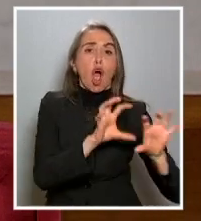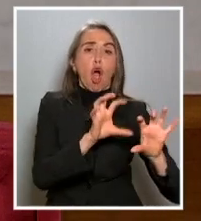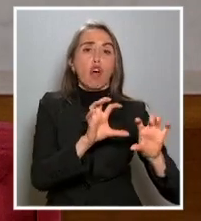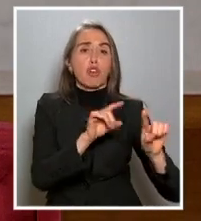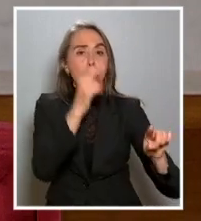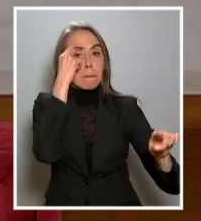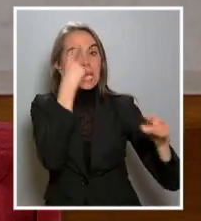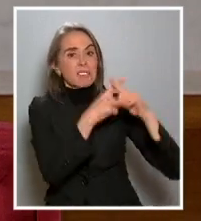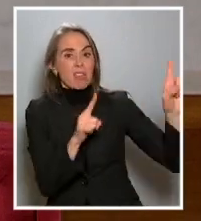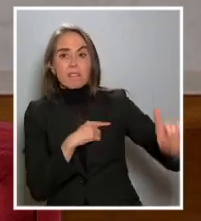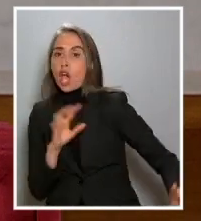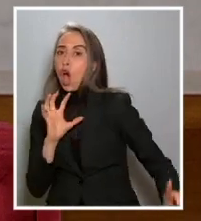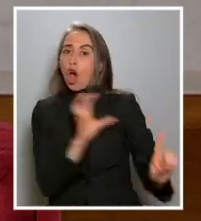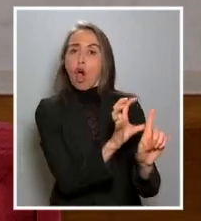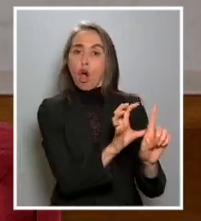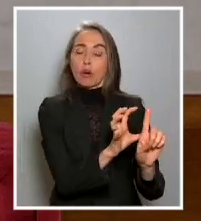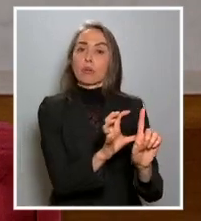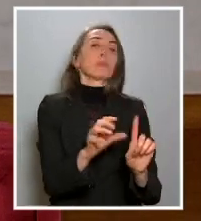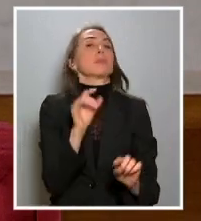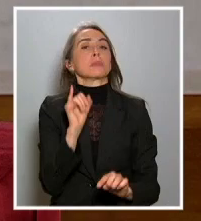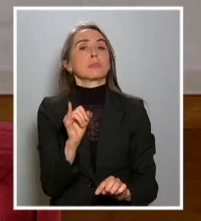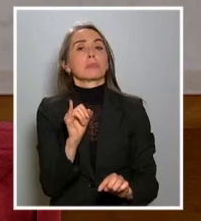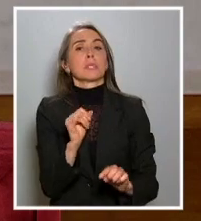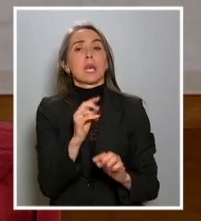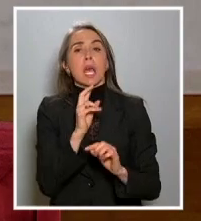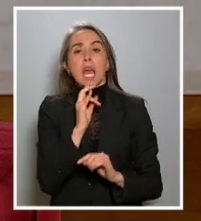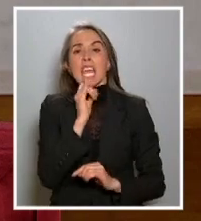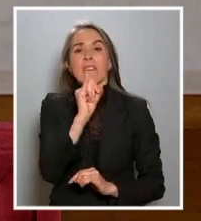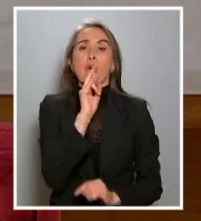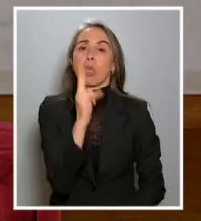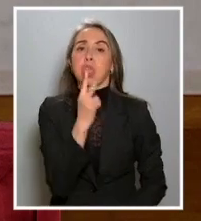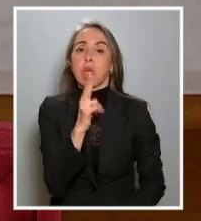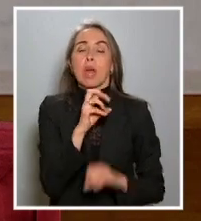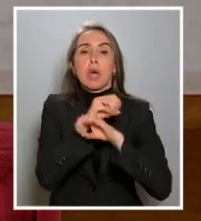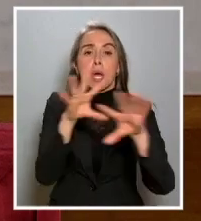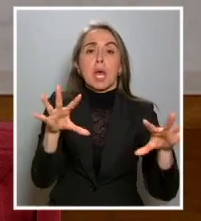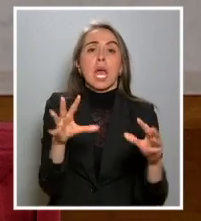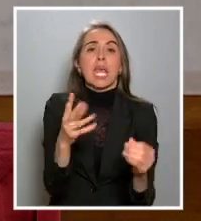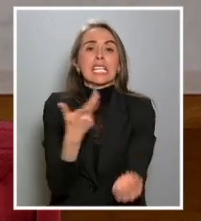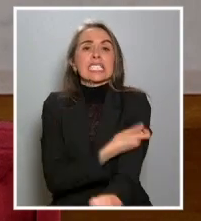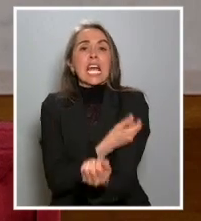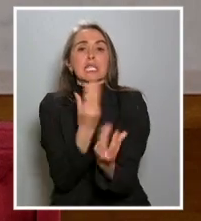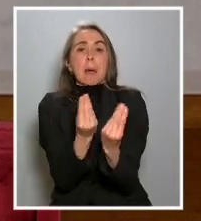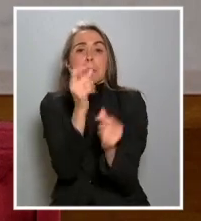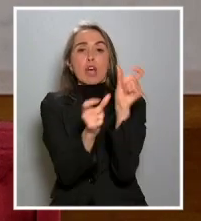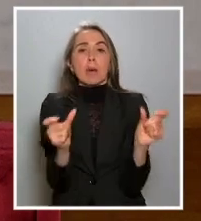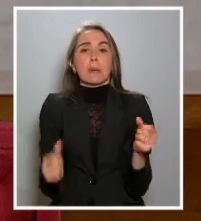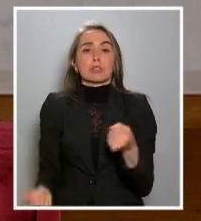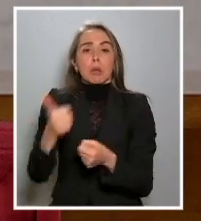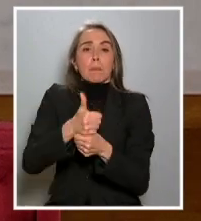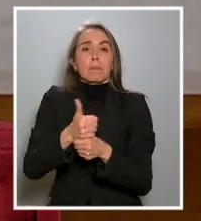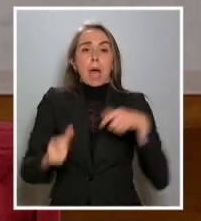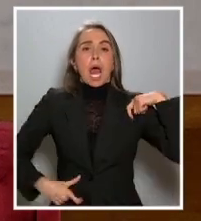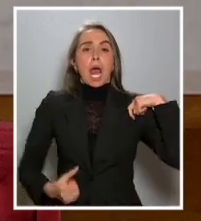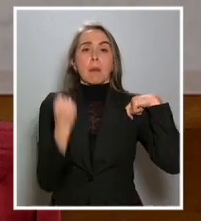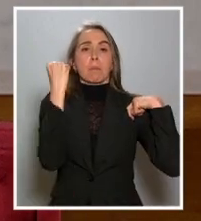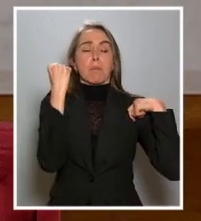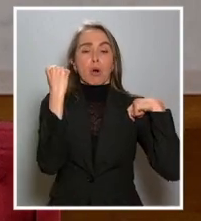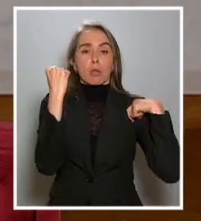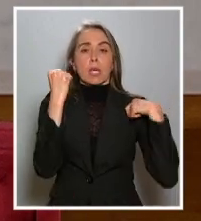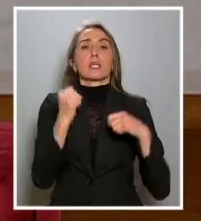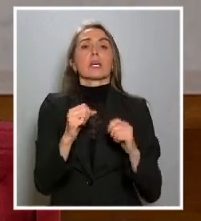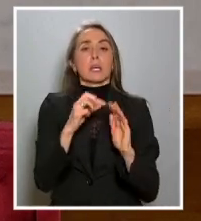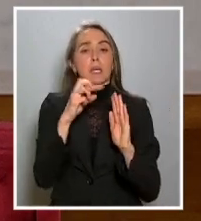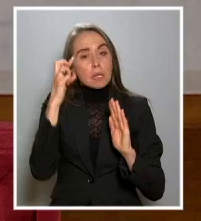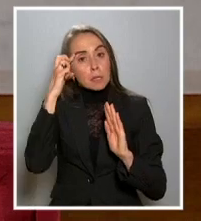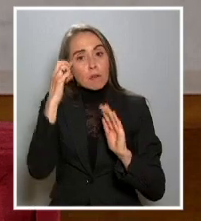como ellos, que no trepidan en desinformar e inocular miedo para llegar al poder, opongamos la fuerza de un